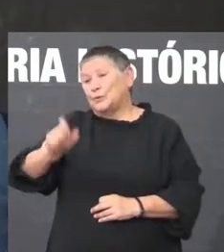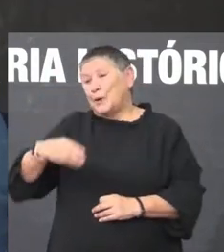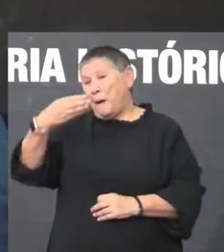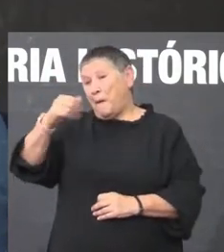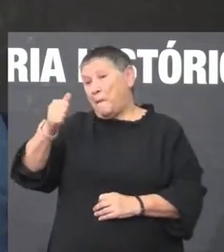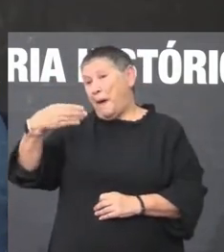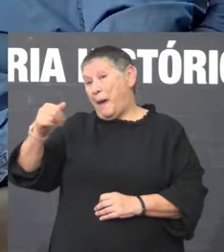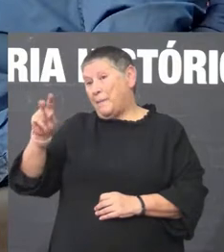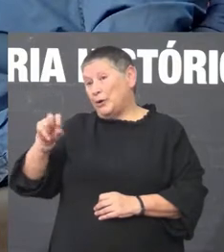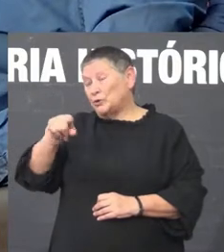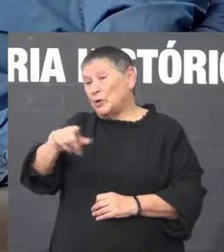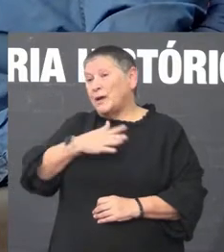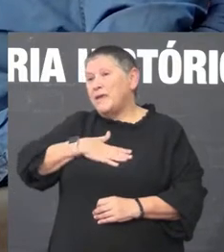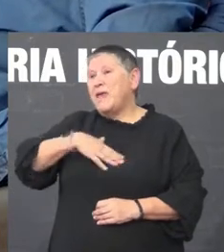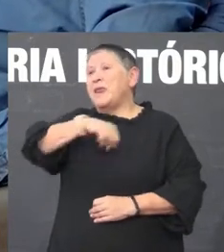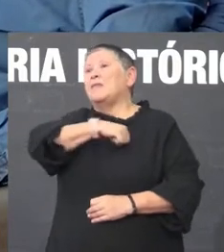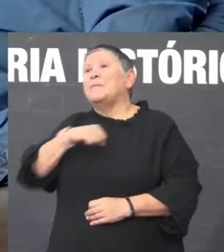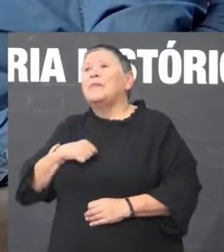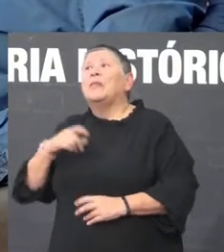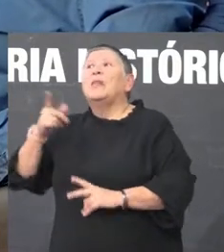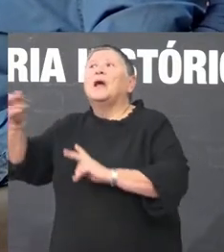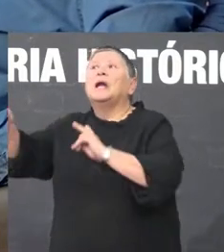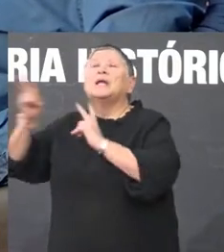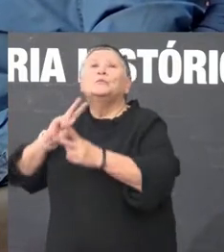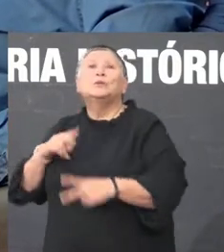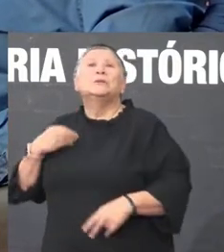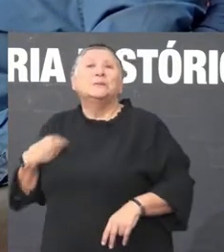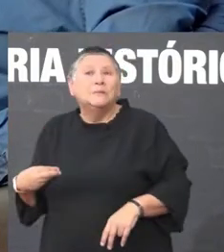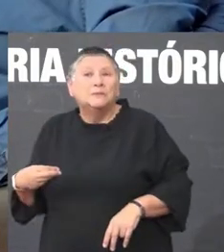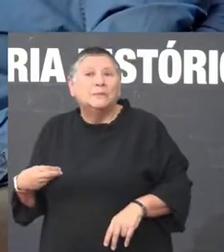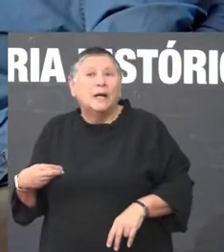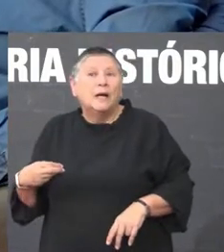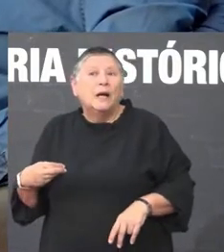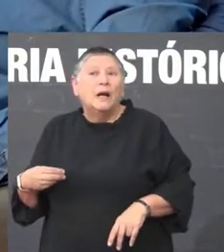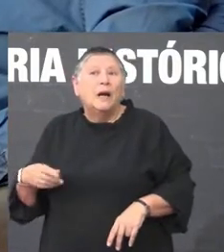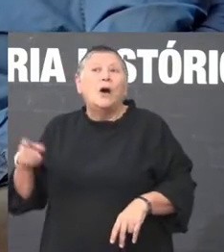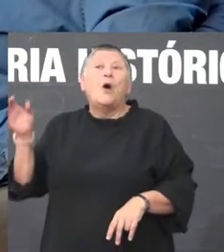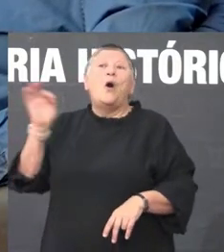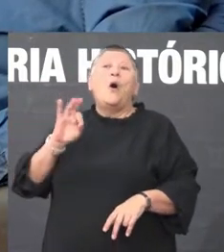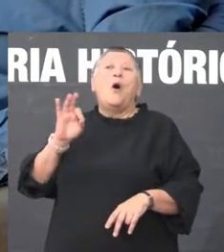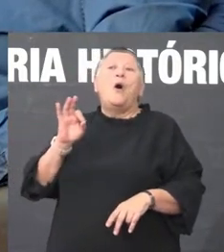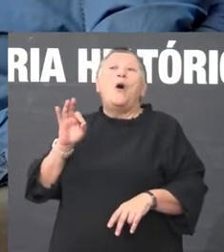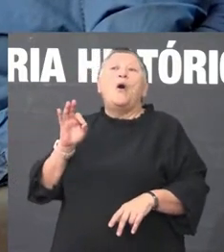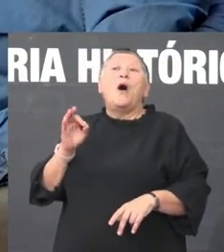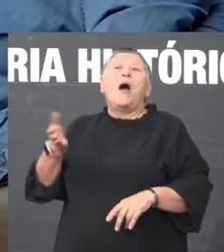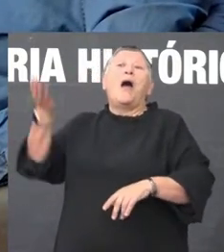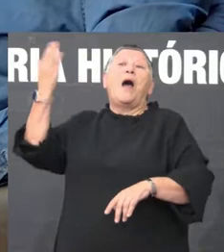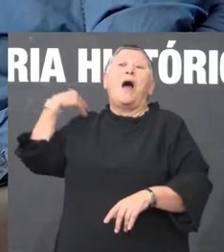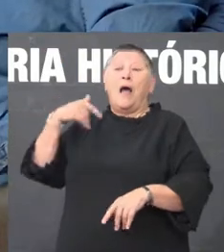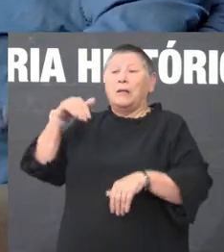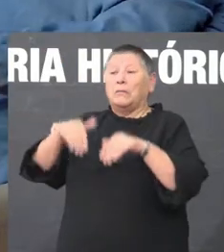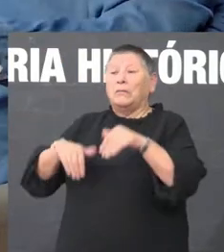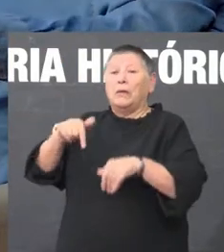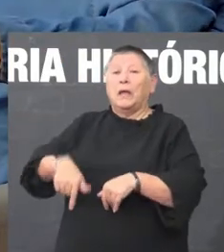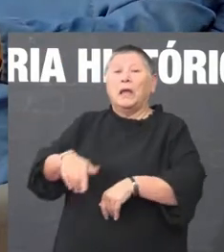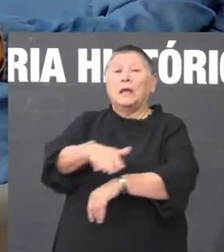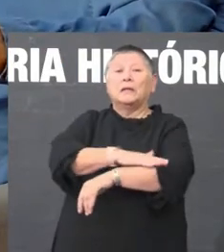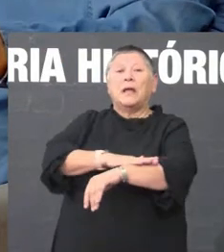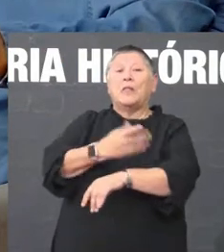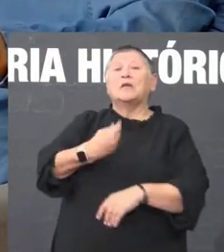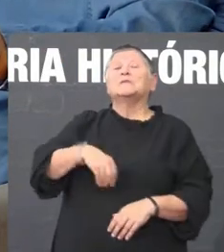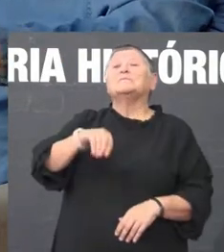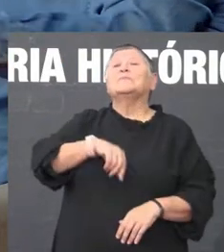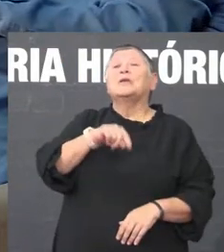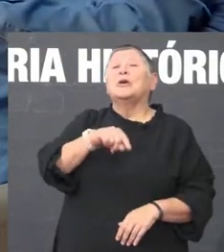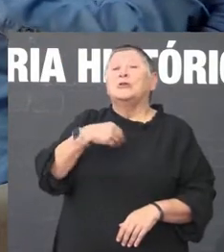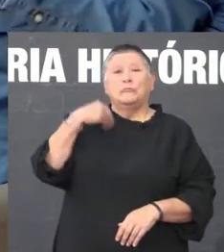por la independencia? Es decir, la respuesta sería la misma que la que tuvo y tiene el Estado español. Bien, yo creo